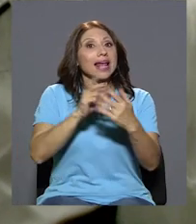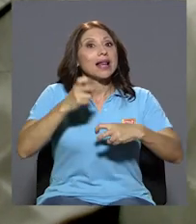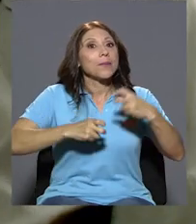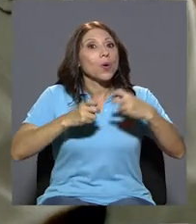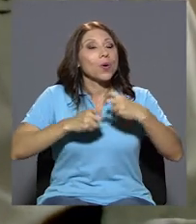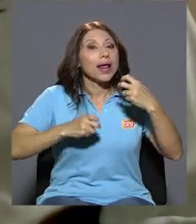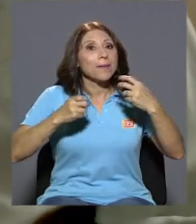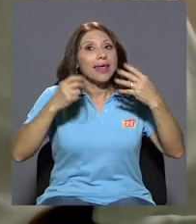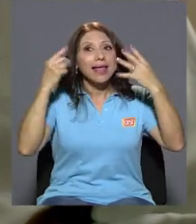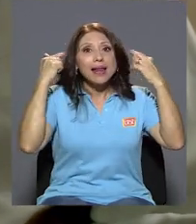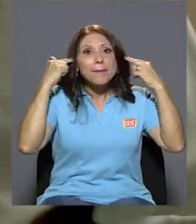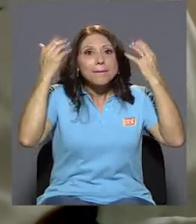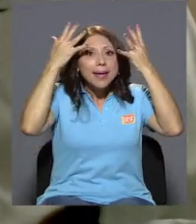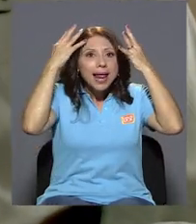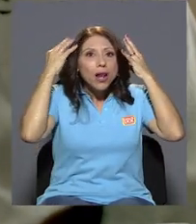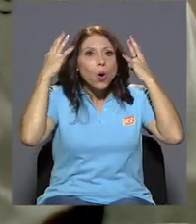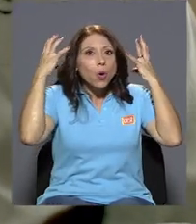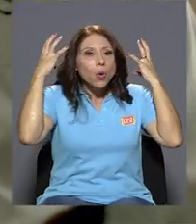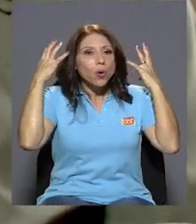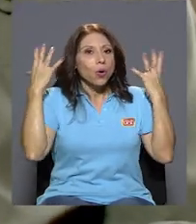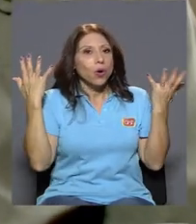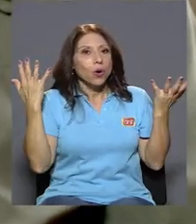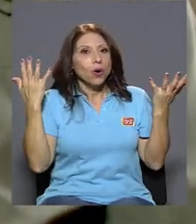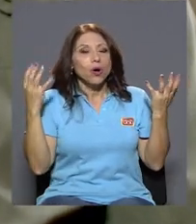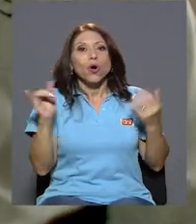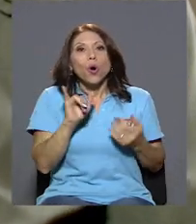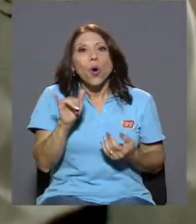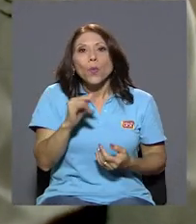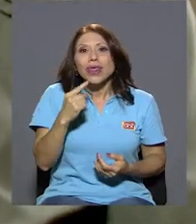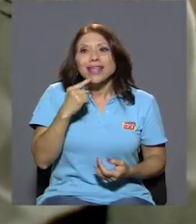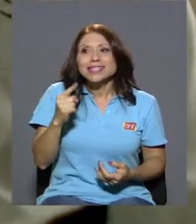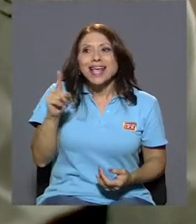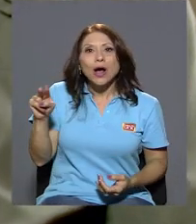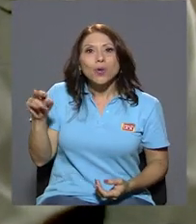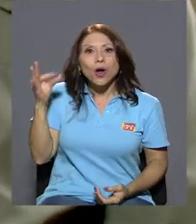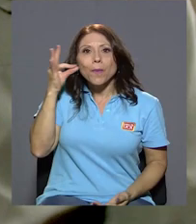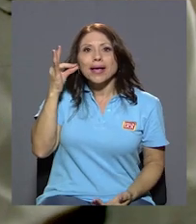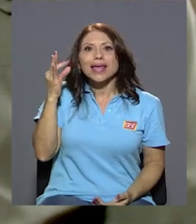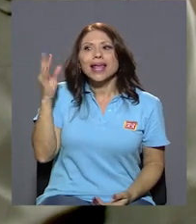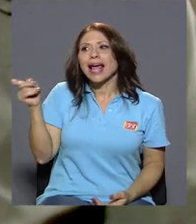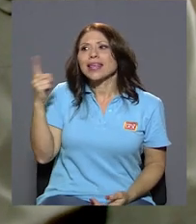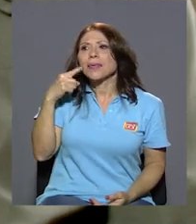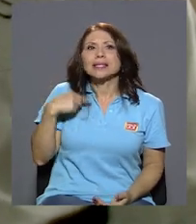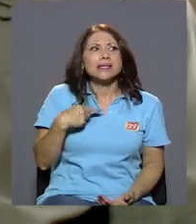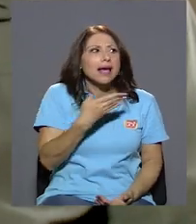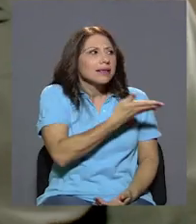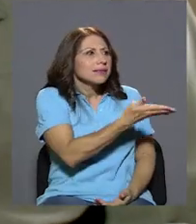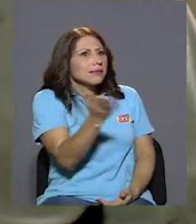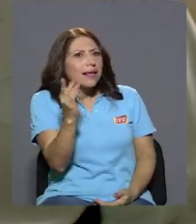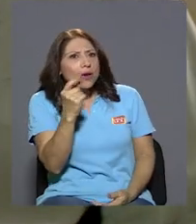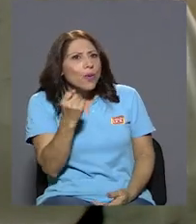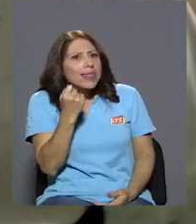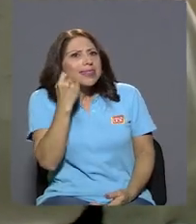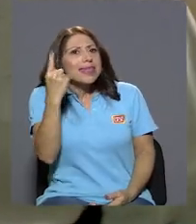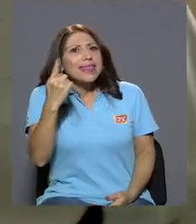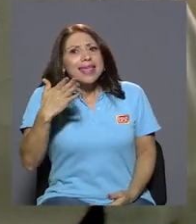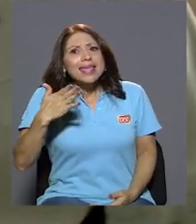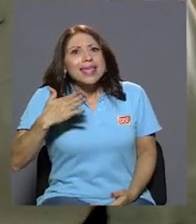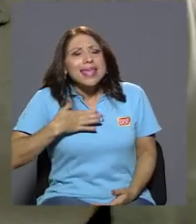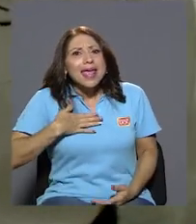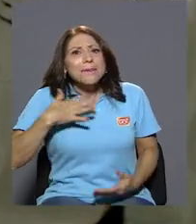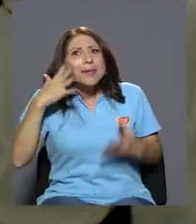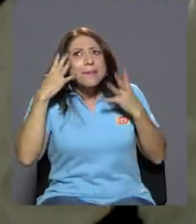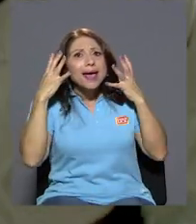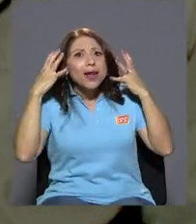problema del pelo como como decía una una compañera me si es que no quieren entender que mi